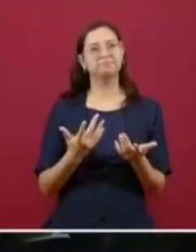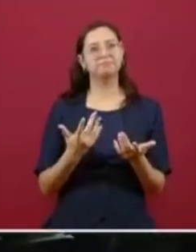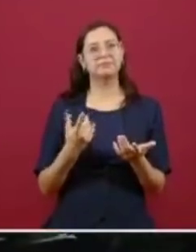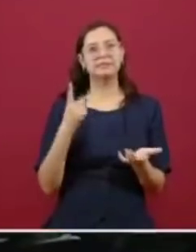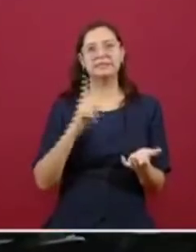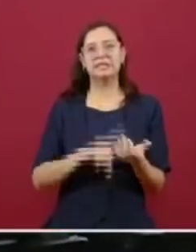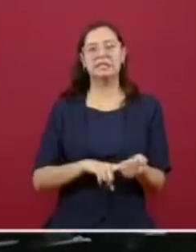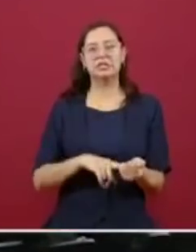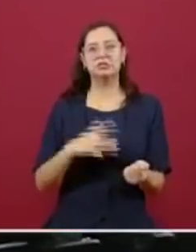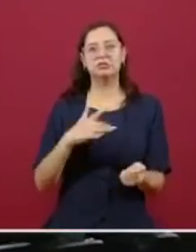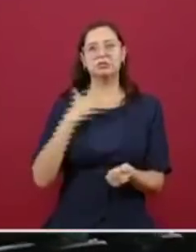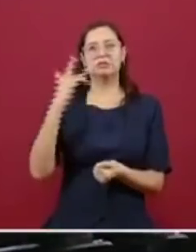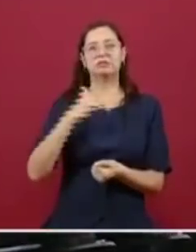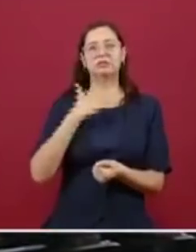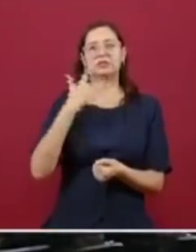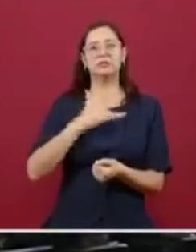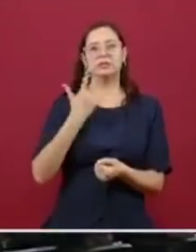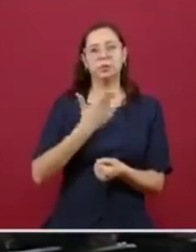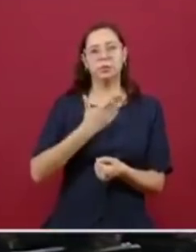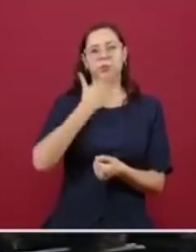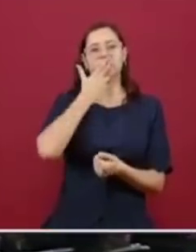simbolismo.